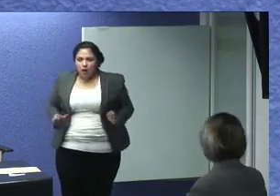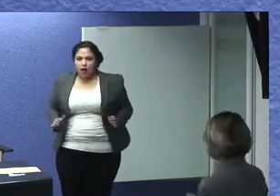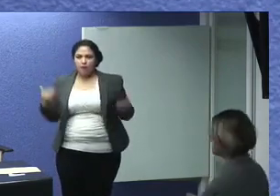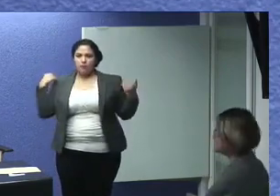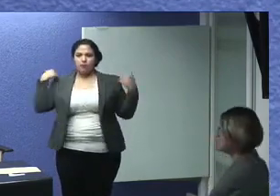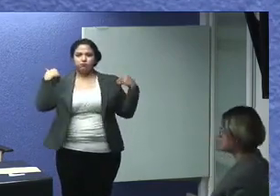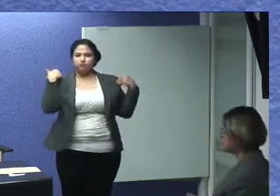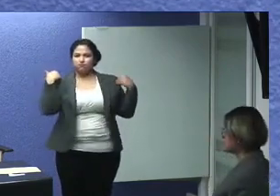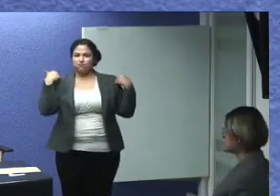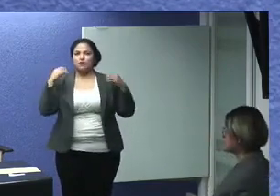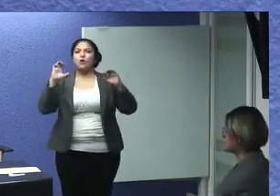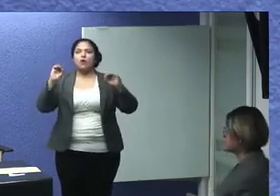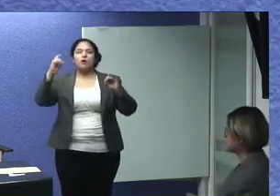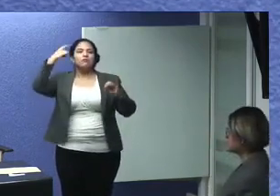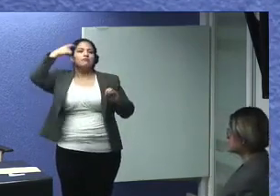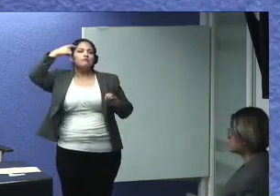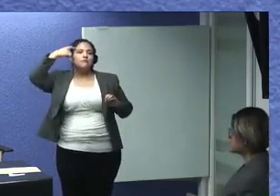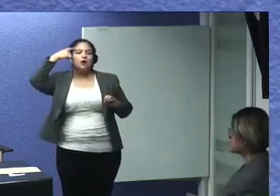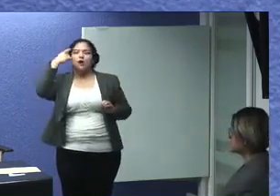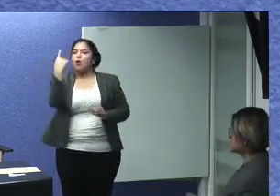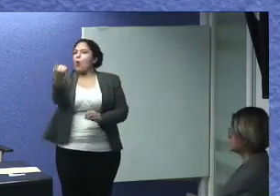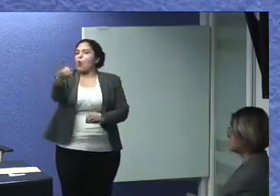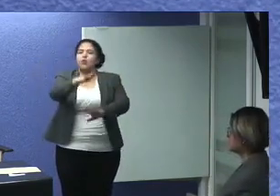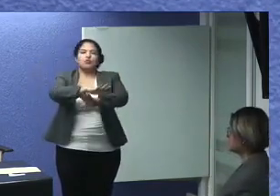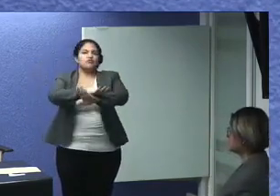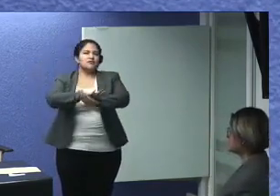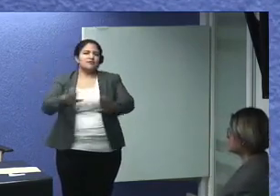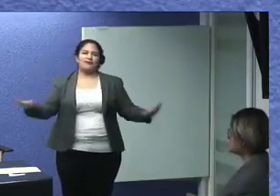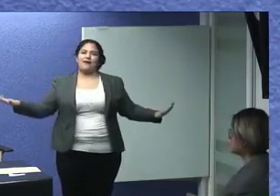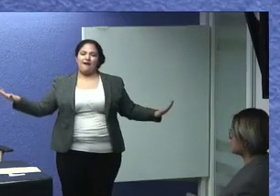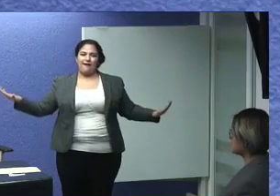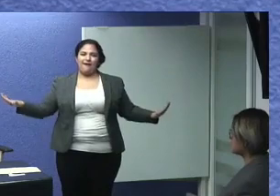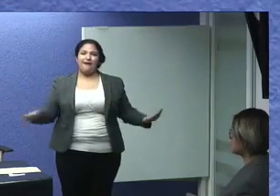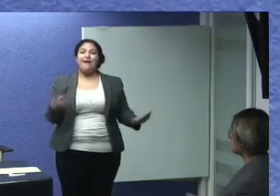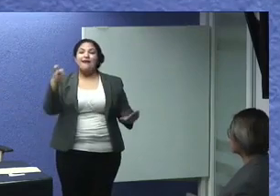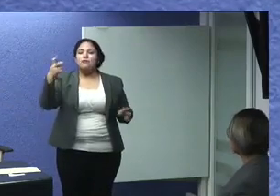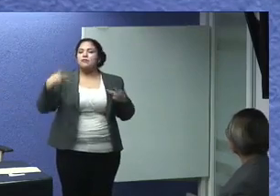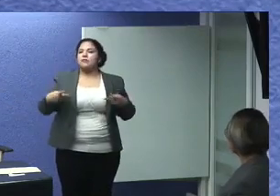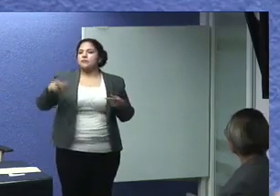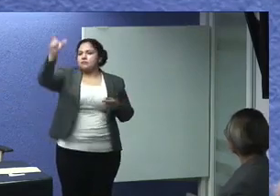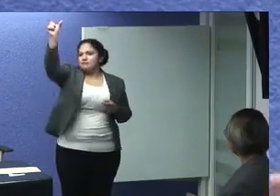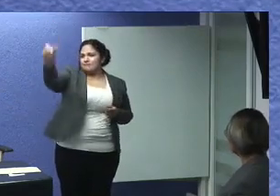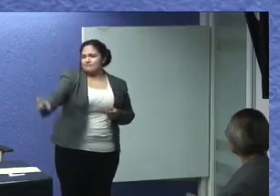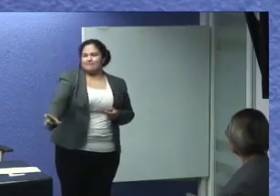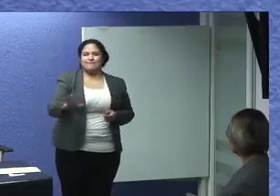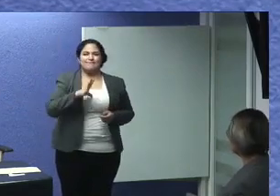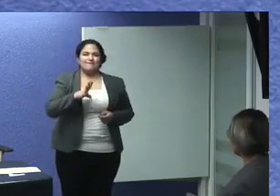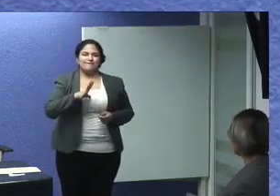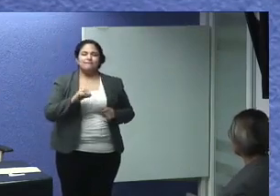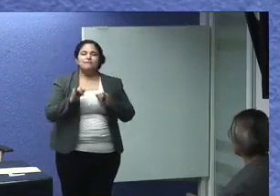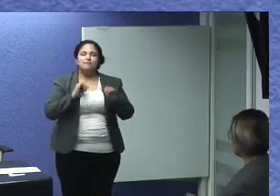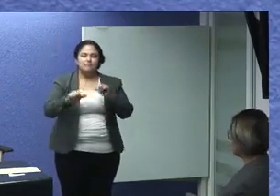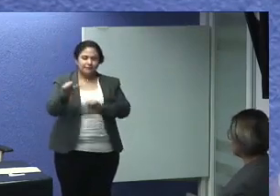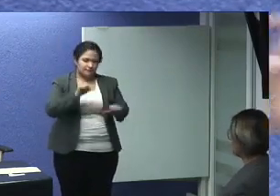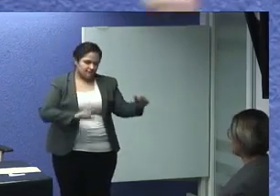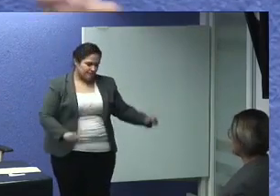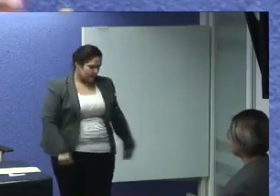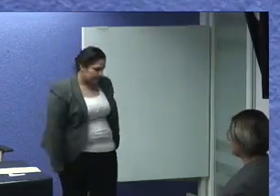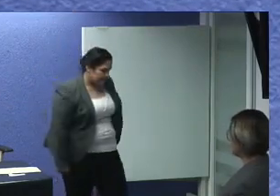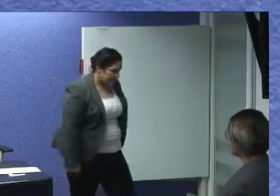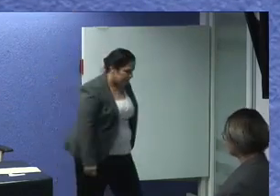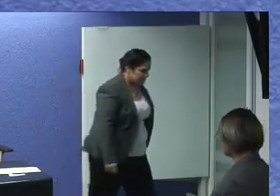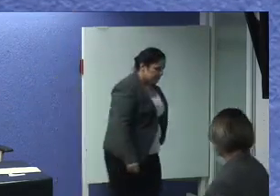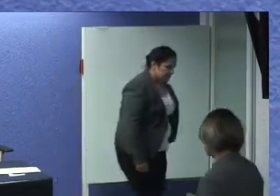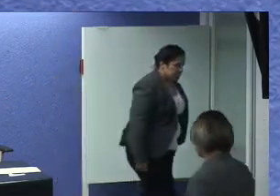del cuerpo de la mente, es solo un elemento. Y este elemento lo tiene la persona. Pero el otro elemento, o para poder hablar